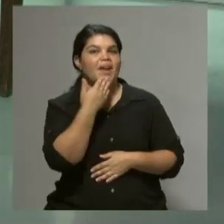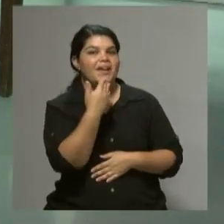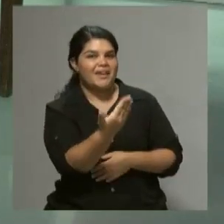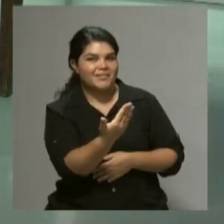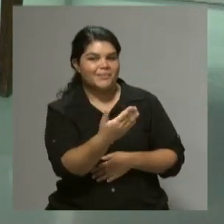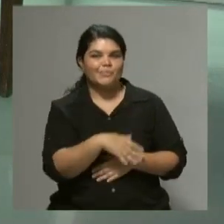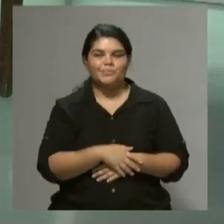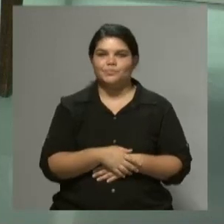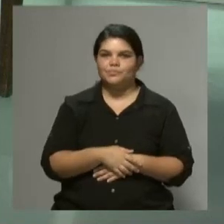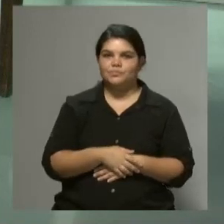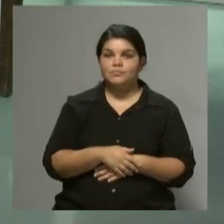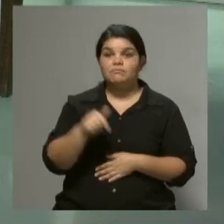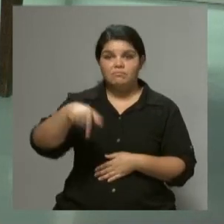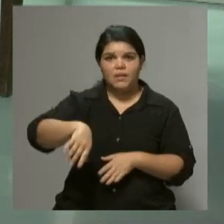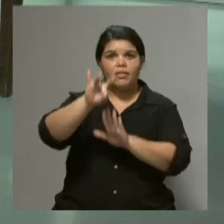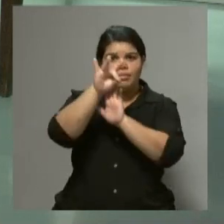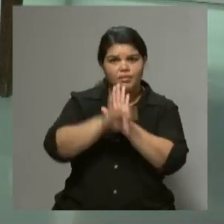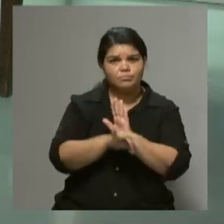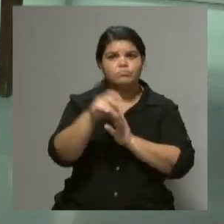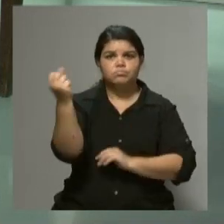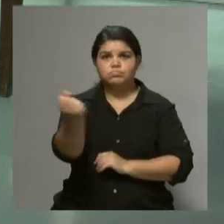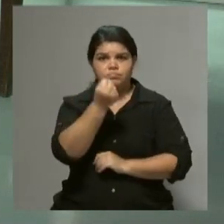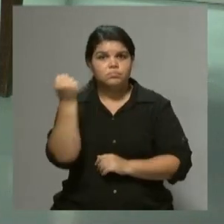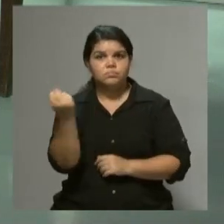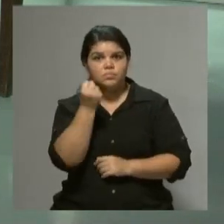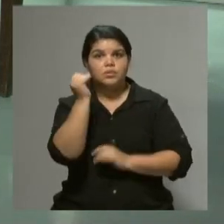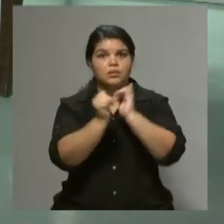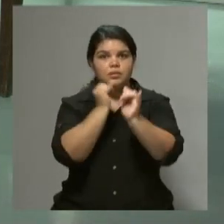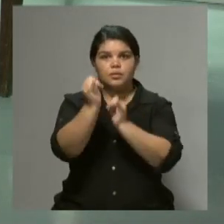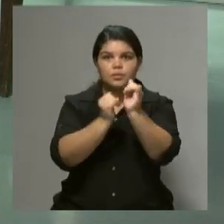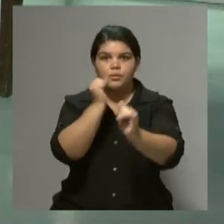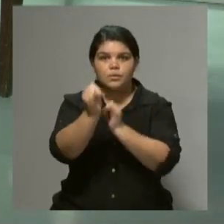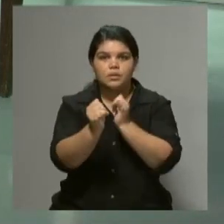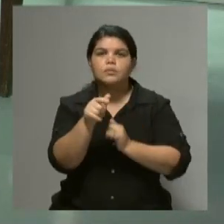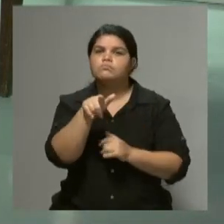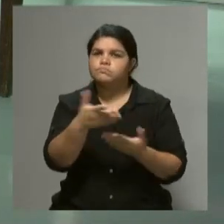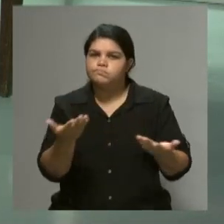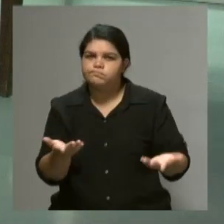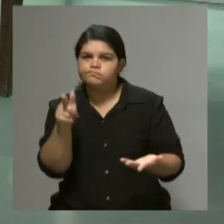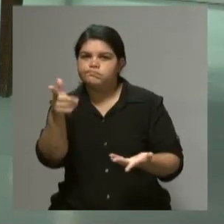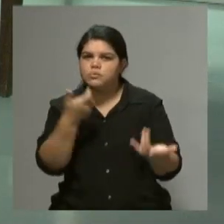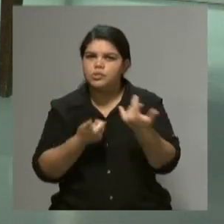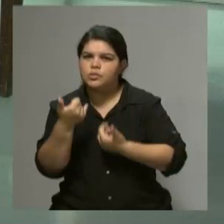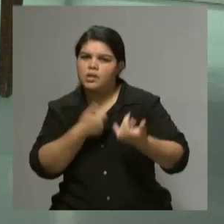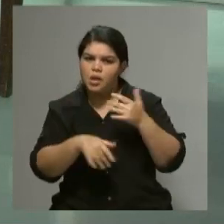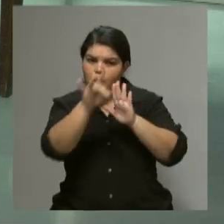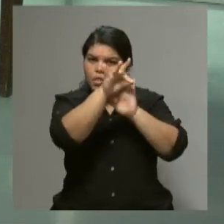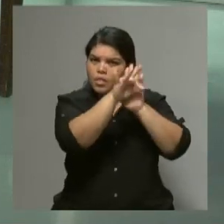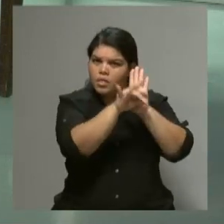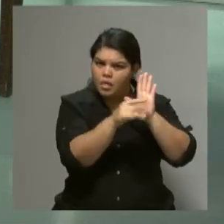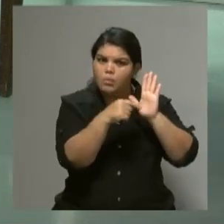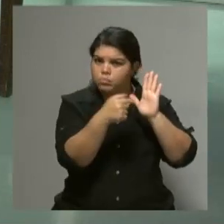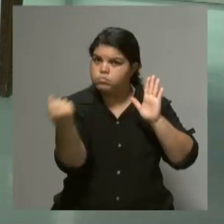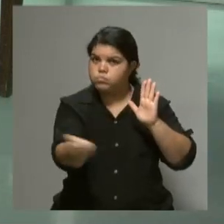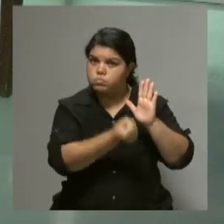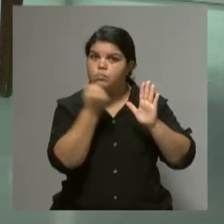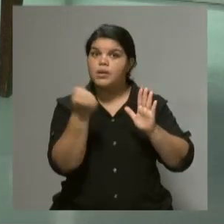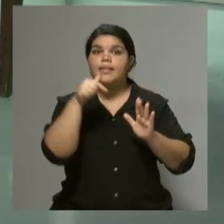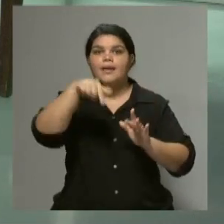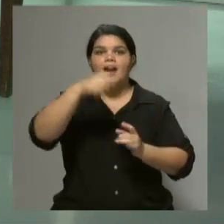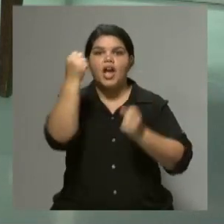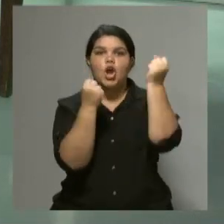datos importantes y bueno, en este caso vos vas a ser quien nos diga si es tan así, porque se viene hablando de un crecimiento económico importante en la